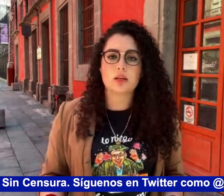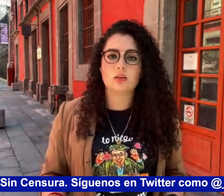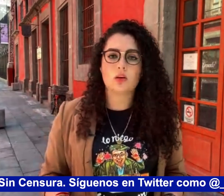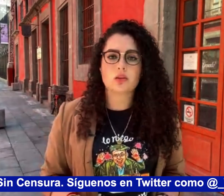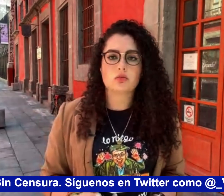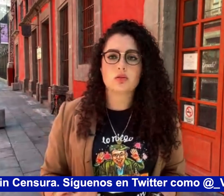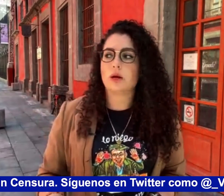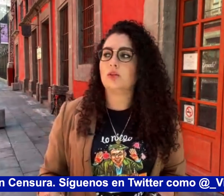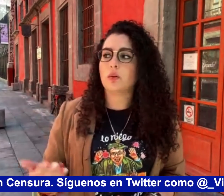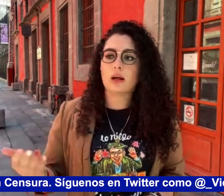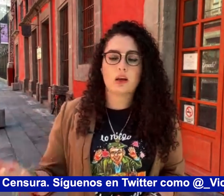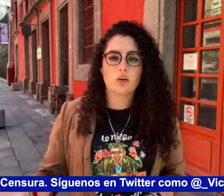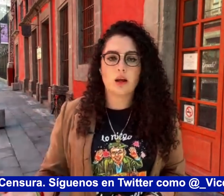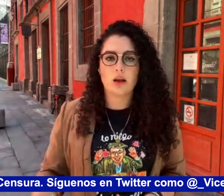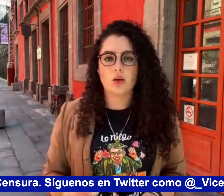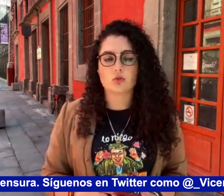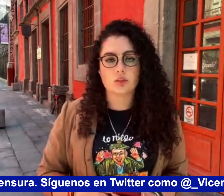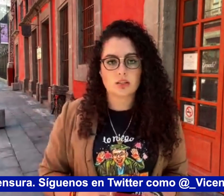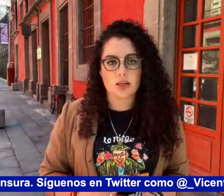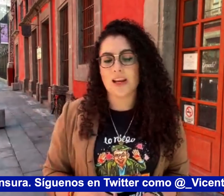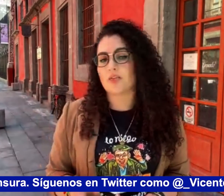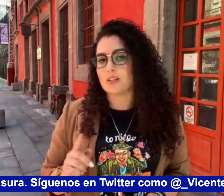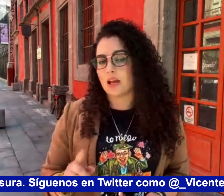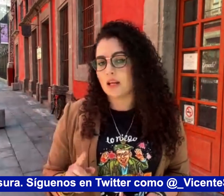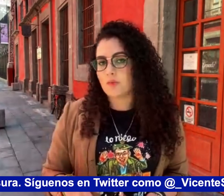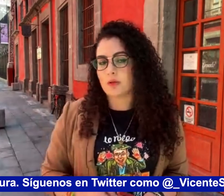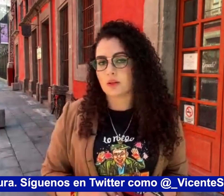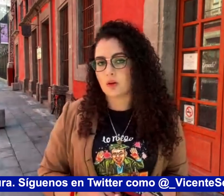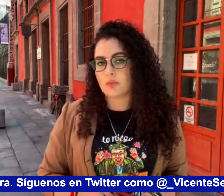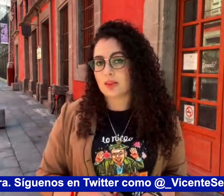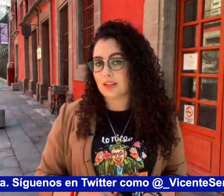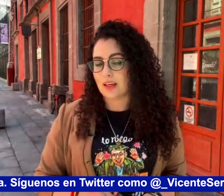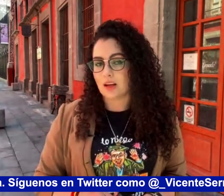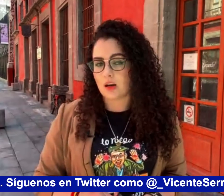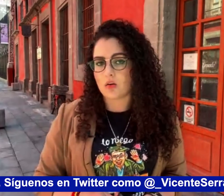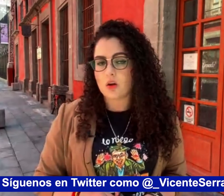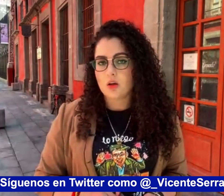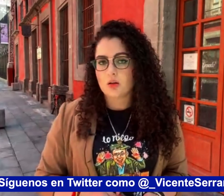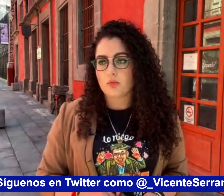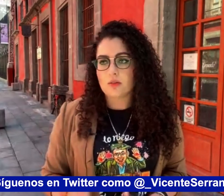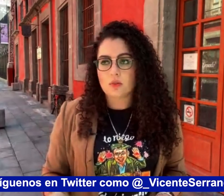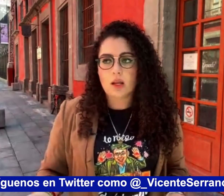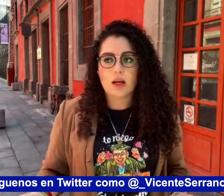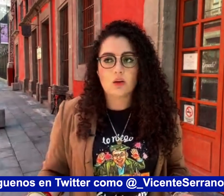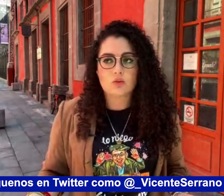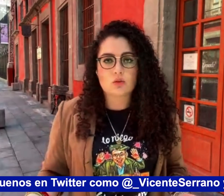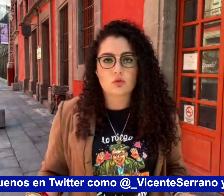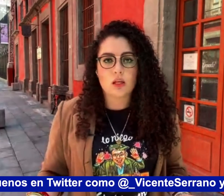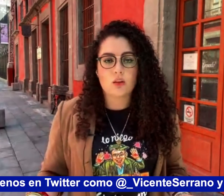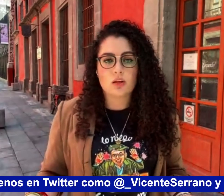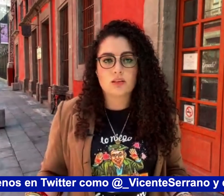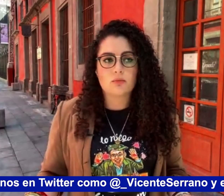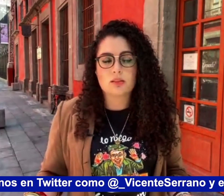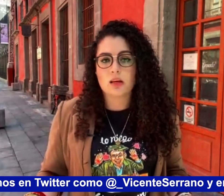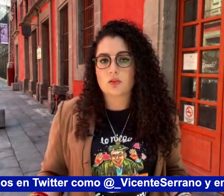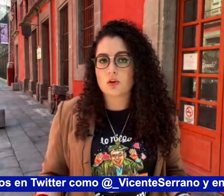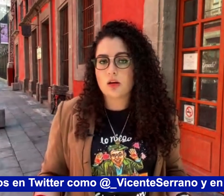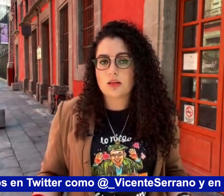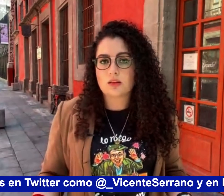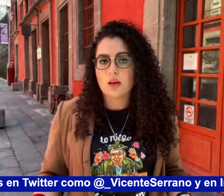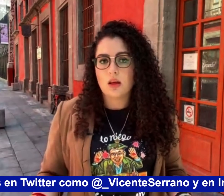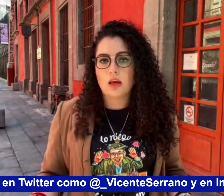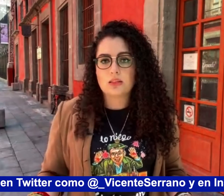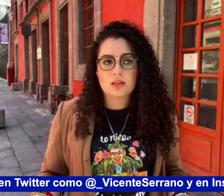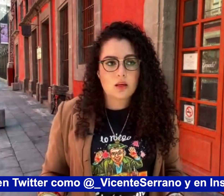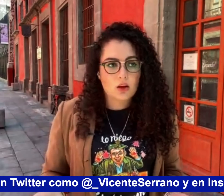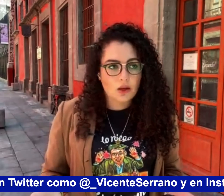sigo diciéndolo, estamos esperando a ver a qué hora la justicia, la fiscalía particularmente de Guerrero, entrega los resultados de las